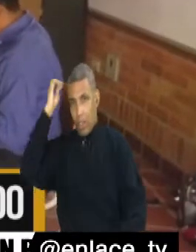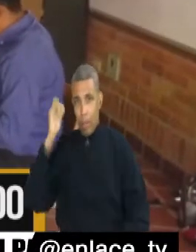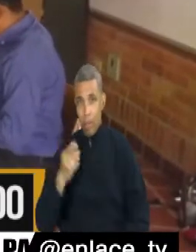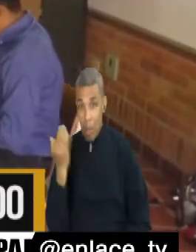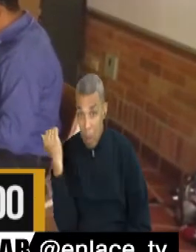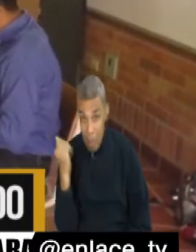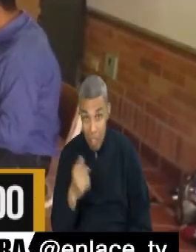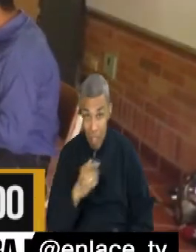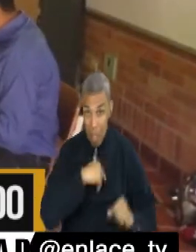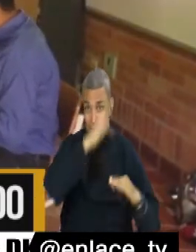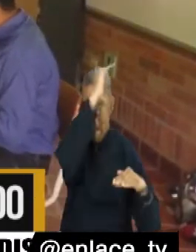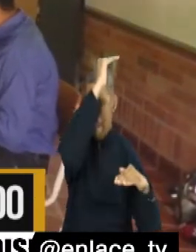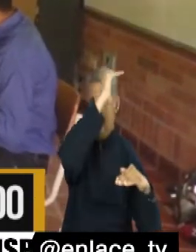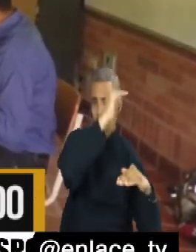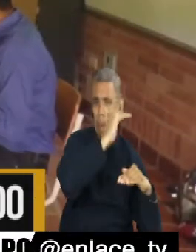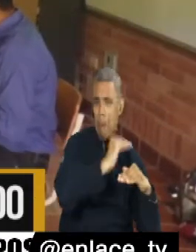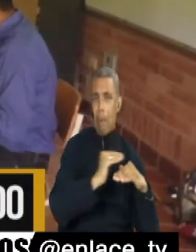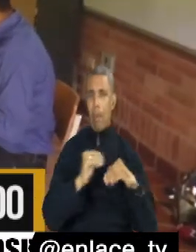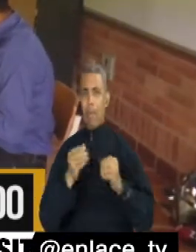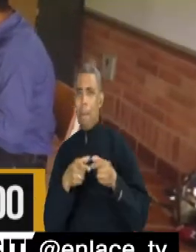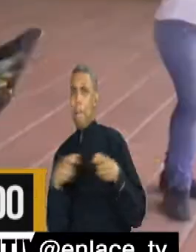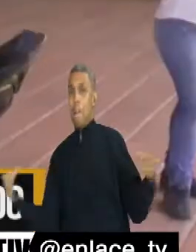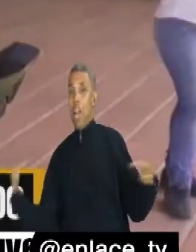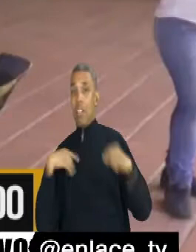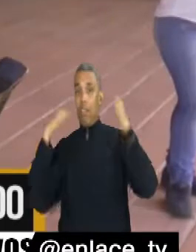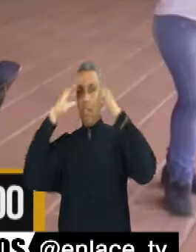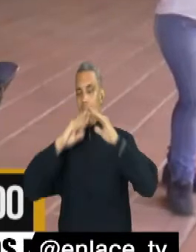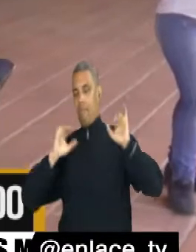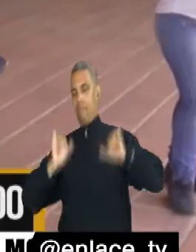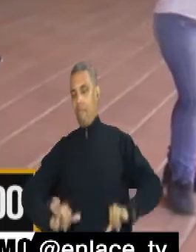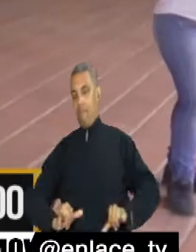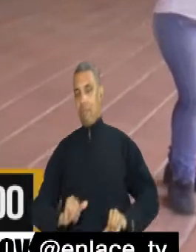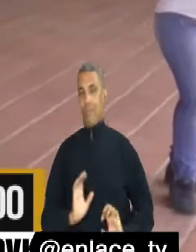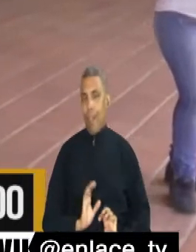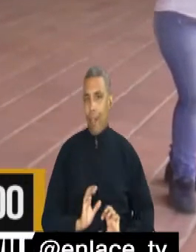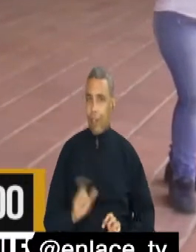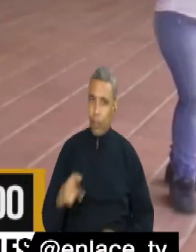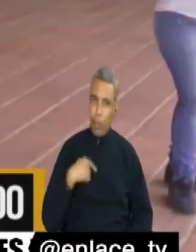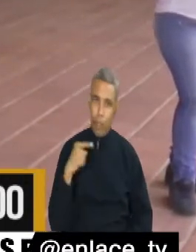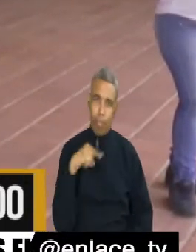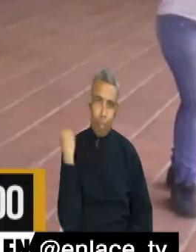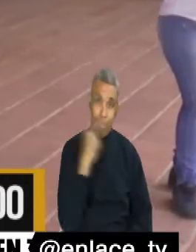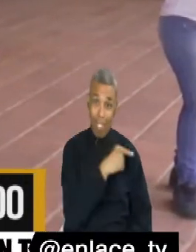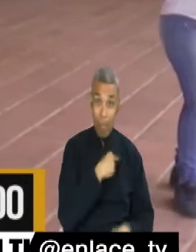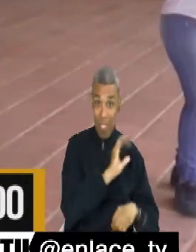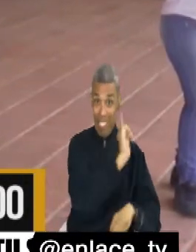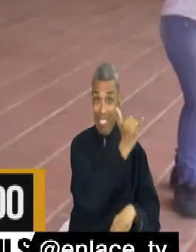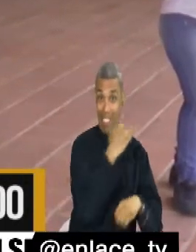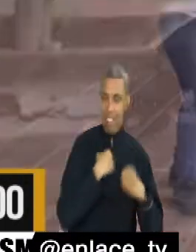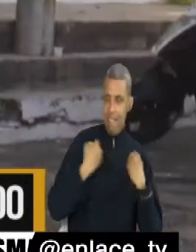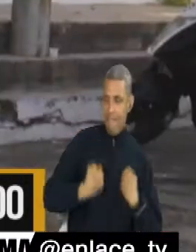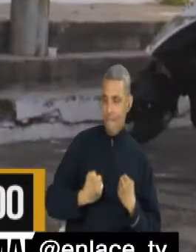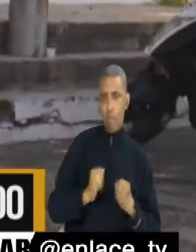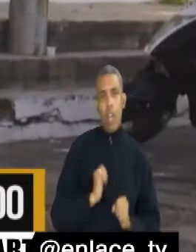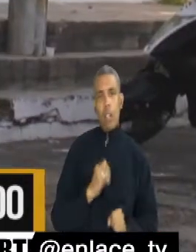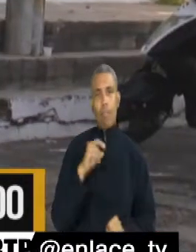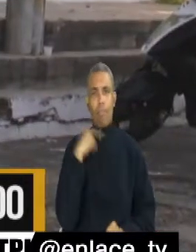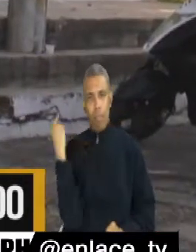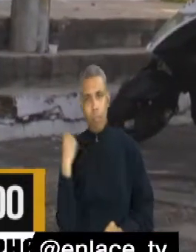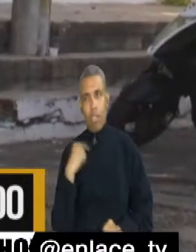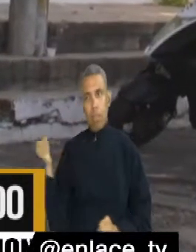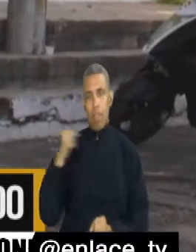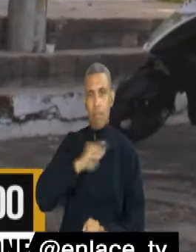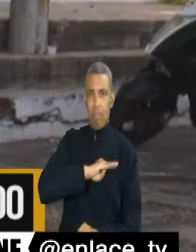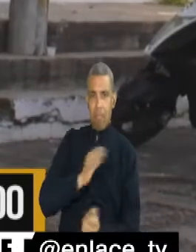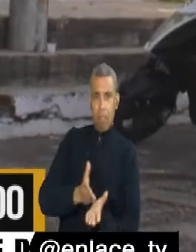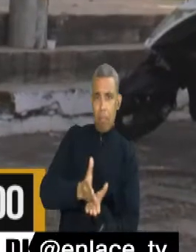Fueron pocos los barranqueños que salieron a votar en esta jornada. Frente a esta actividad, las autoridades indicaron que no hubo alteraciones de orden